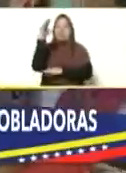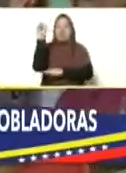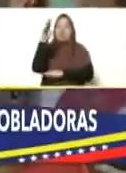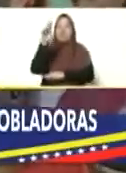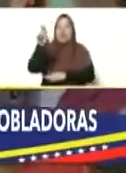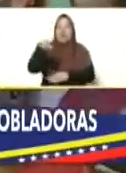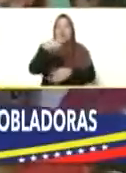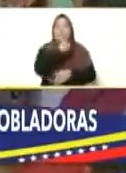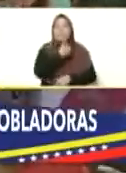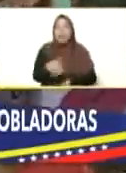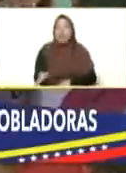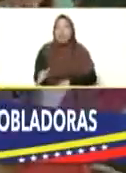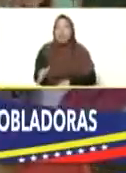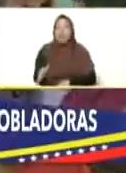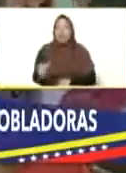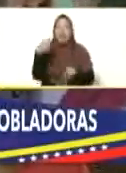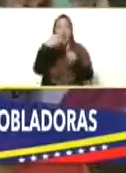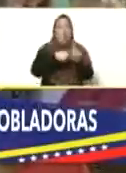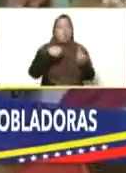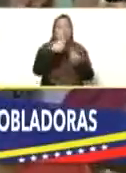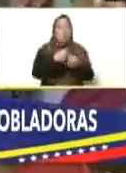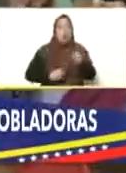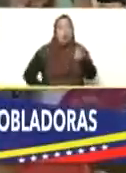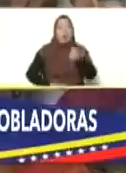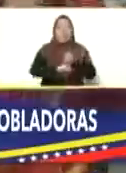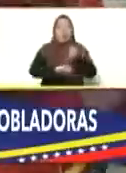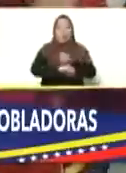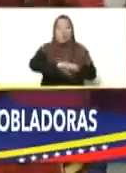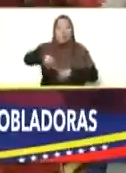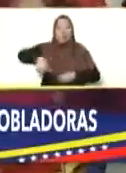que estábamos vestidos como usted